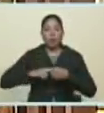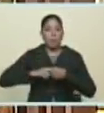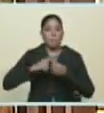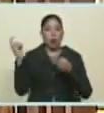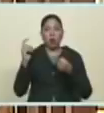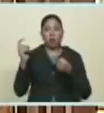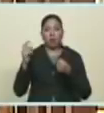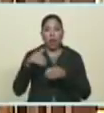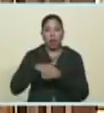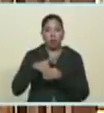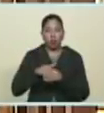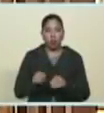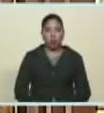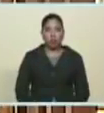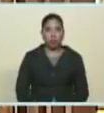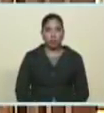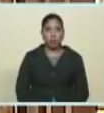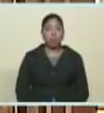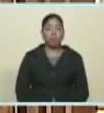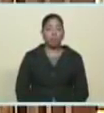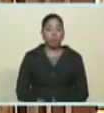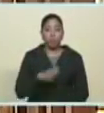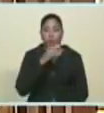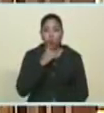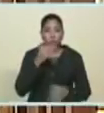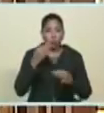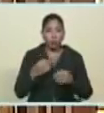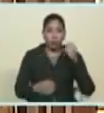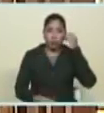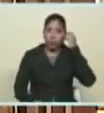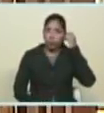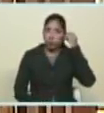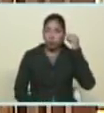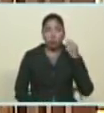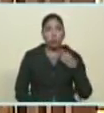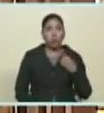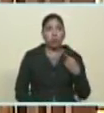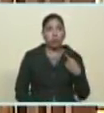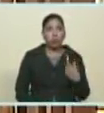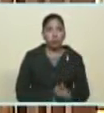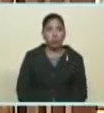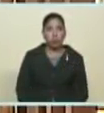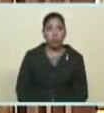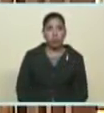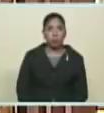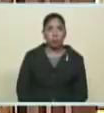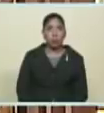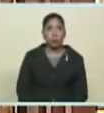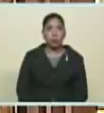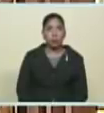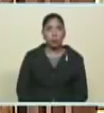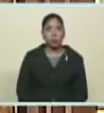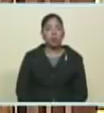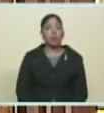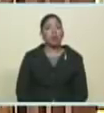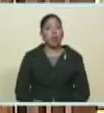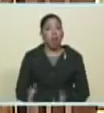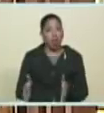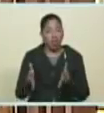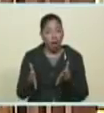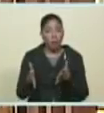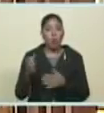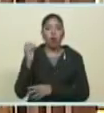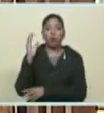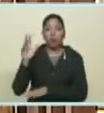no hay garantía, y se retiraron de las elecciones. Y nos dejaron el camino abierto. Ganamos la Asamblea Nacional